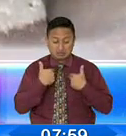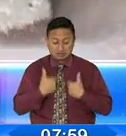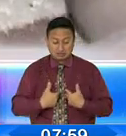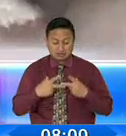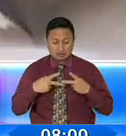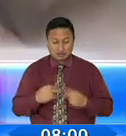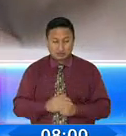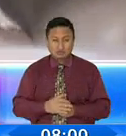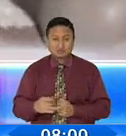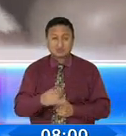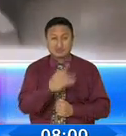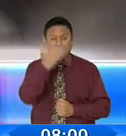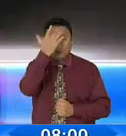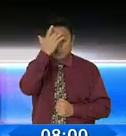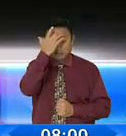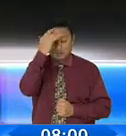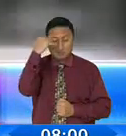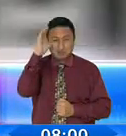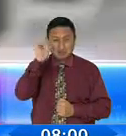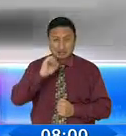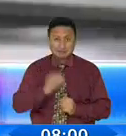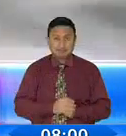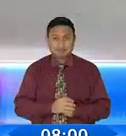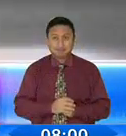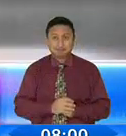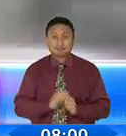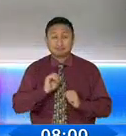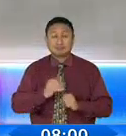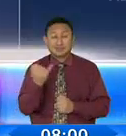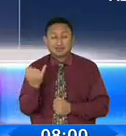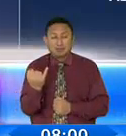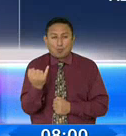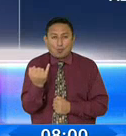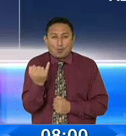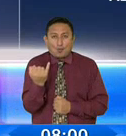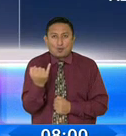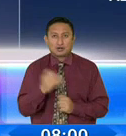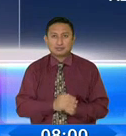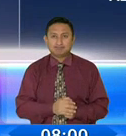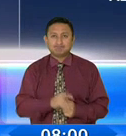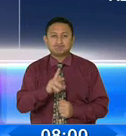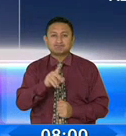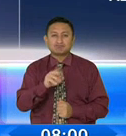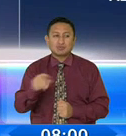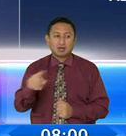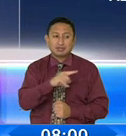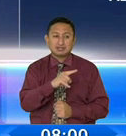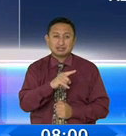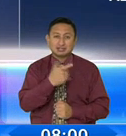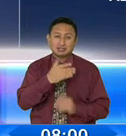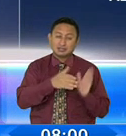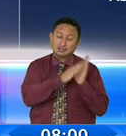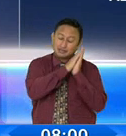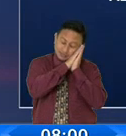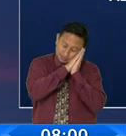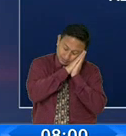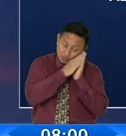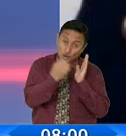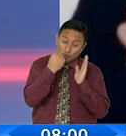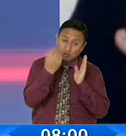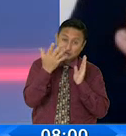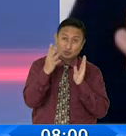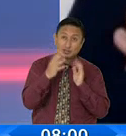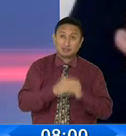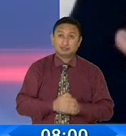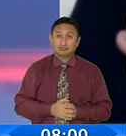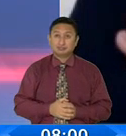las enfermedades más comunes estaría la desnutrición. A veces tengo que acostarme sin comer a causa de la pandemia. Alrededor